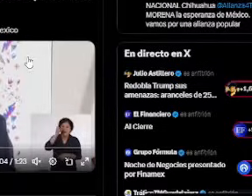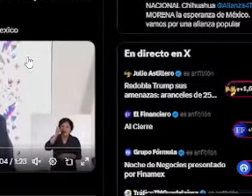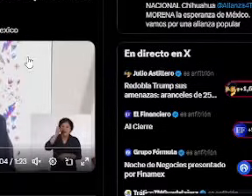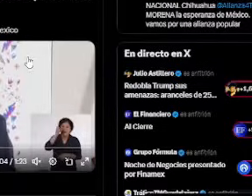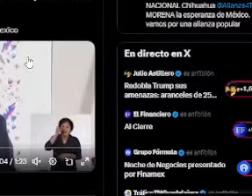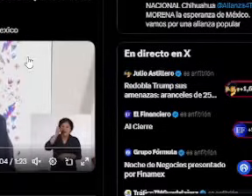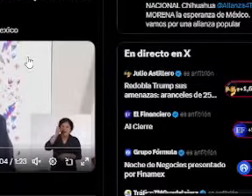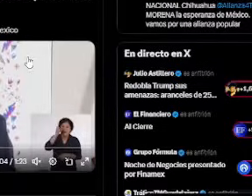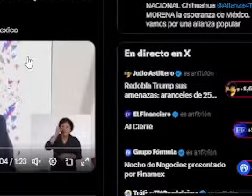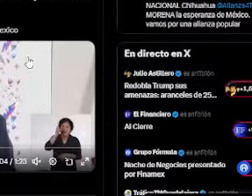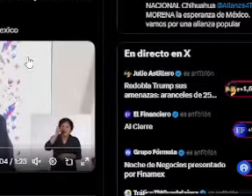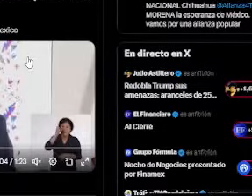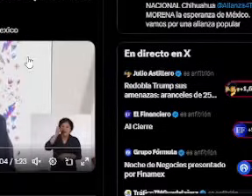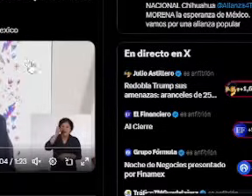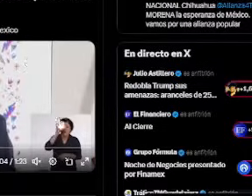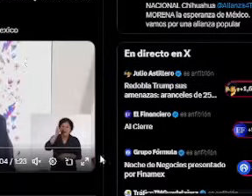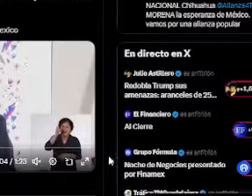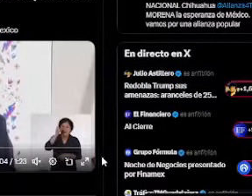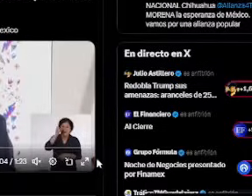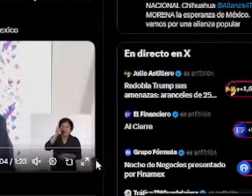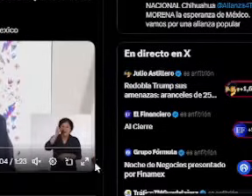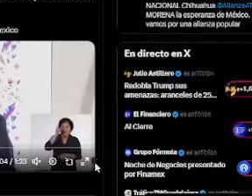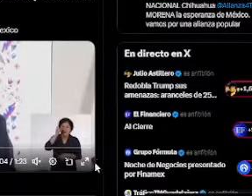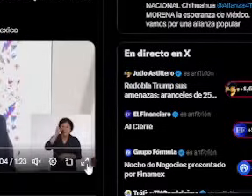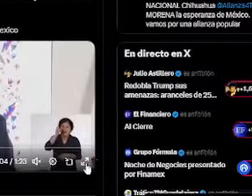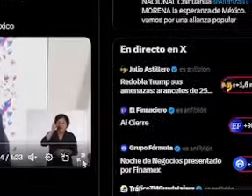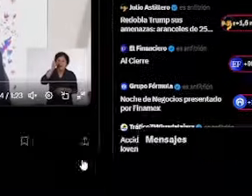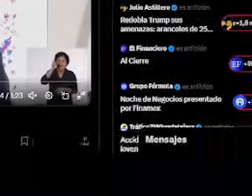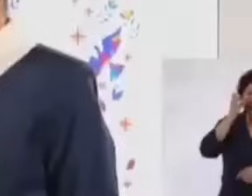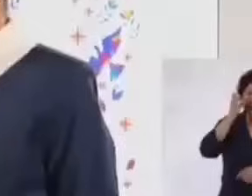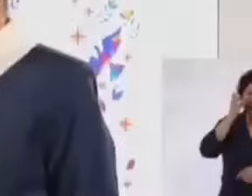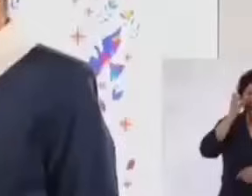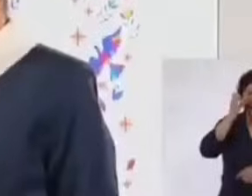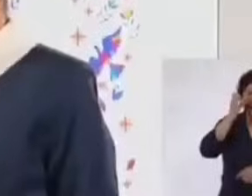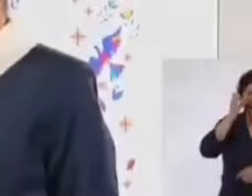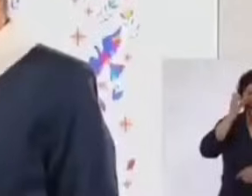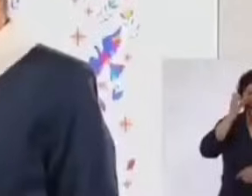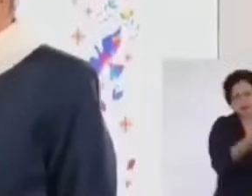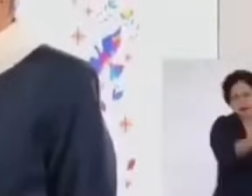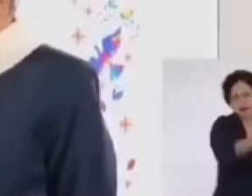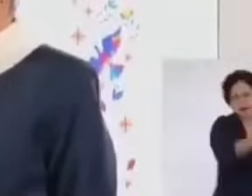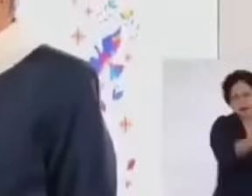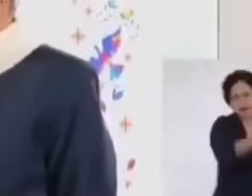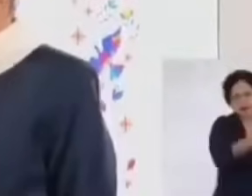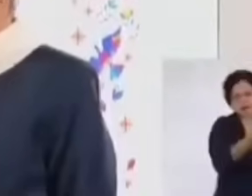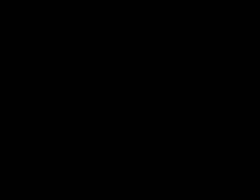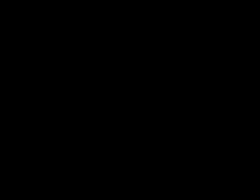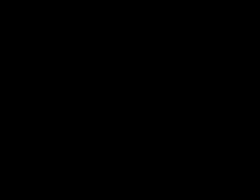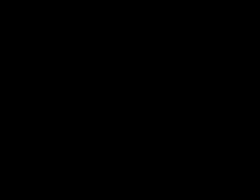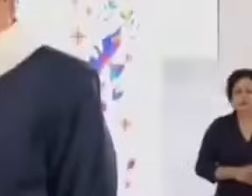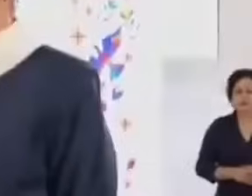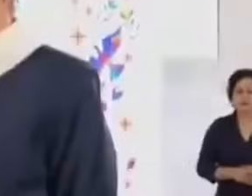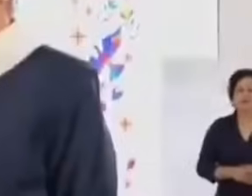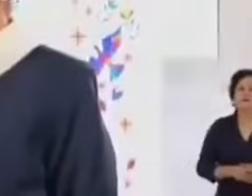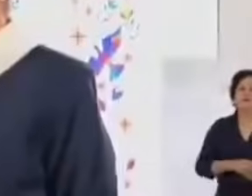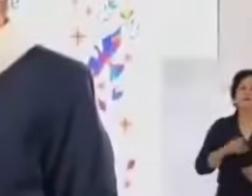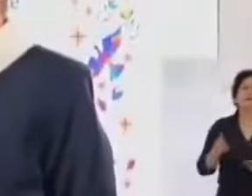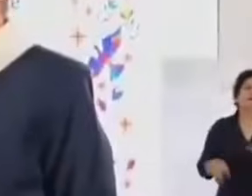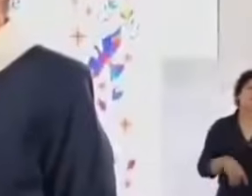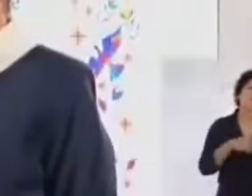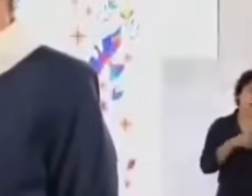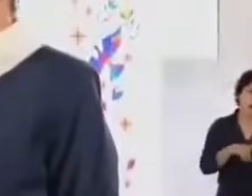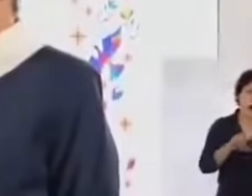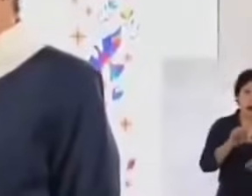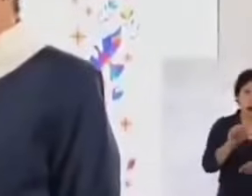las ganas. China está invitada para hacer negocios en México. Veamos el video. Con el presidente de